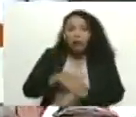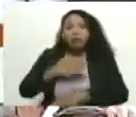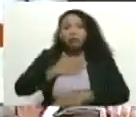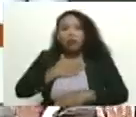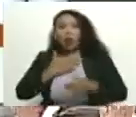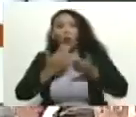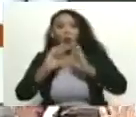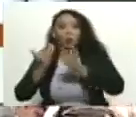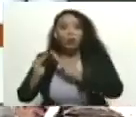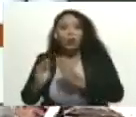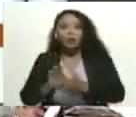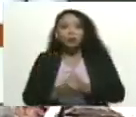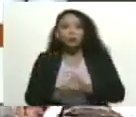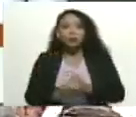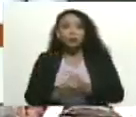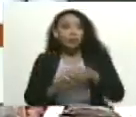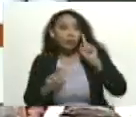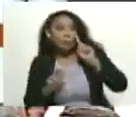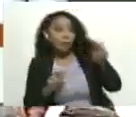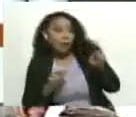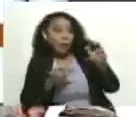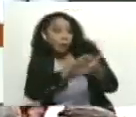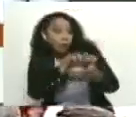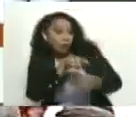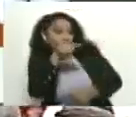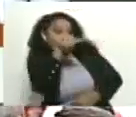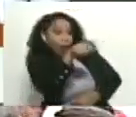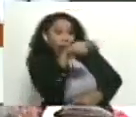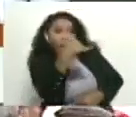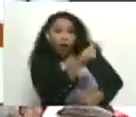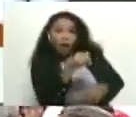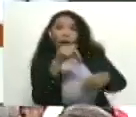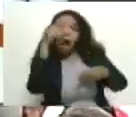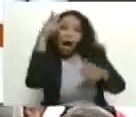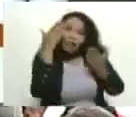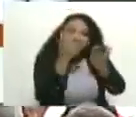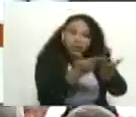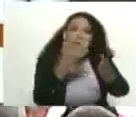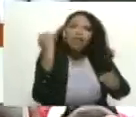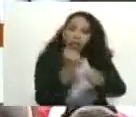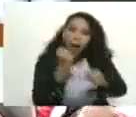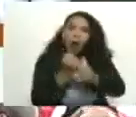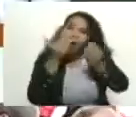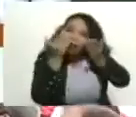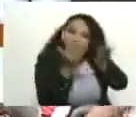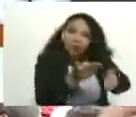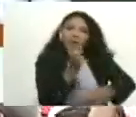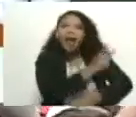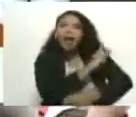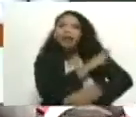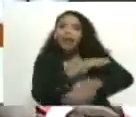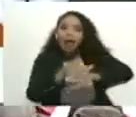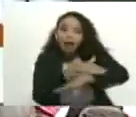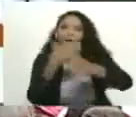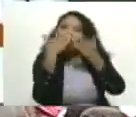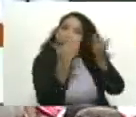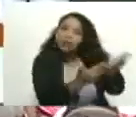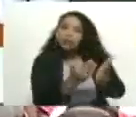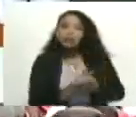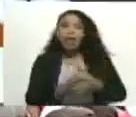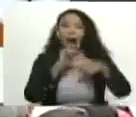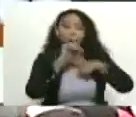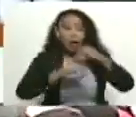comunidad, hay tal problema. Ese es el trabajo de un jefe, una jefa de calle. Y este tipo